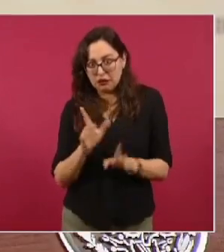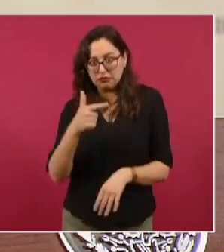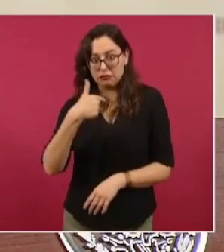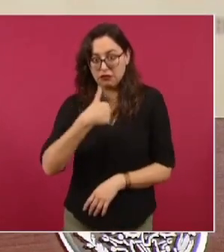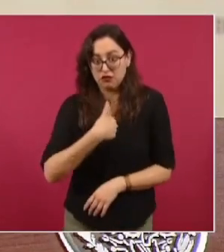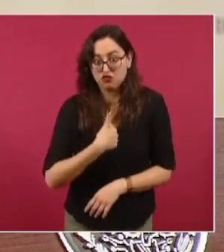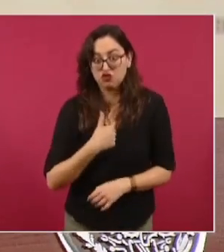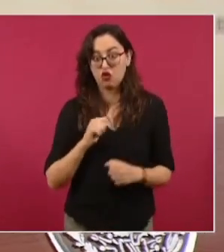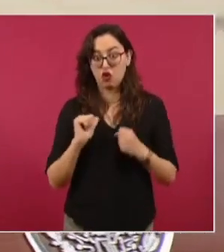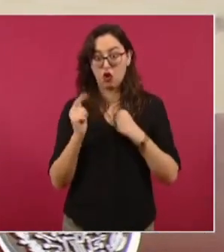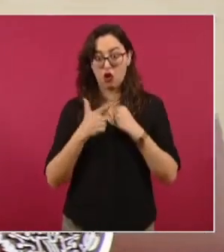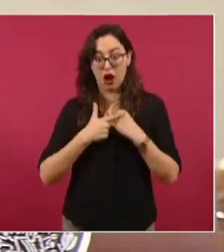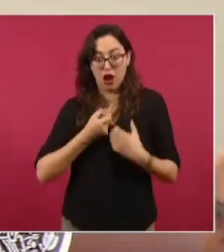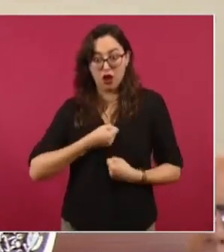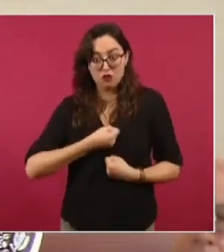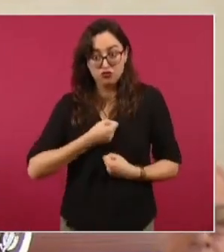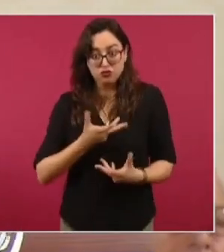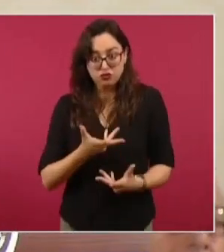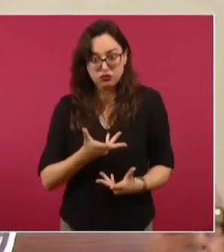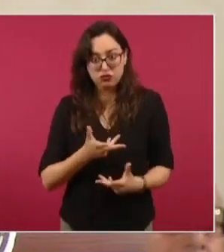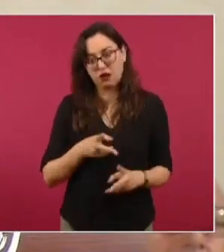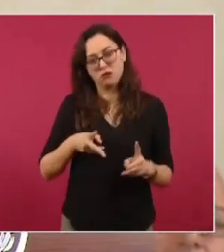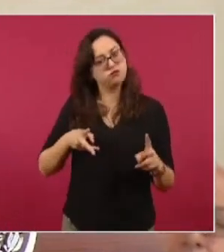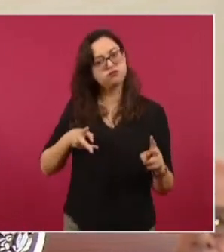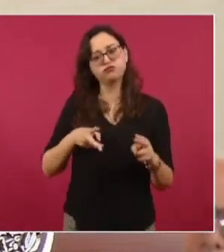que necesitara corte y confección